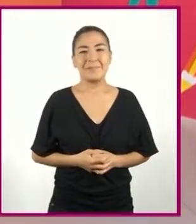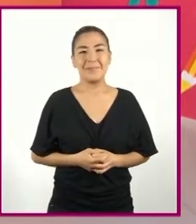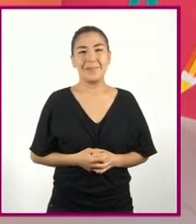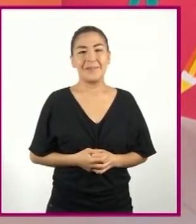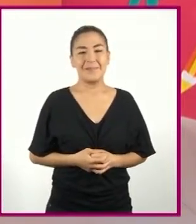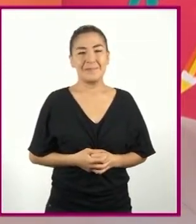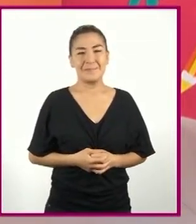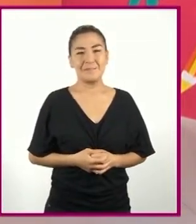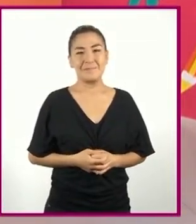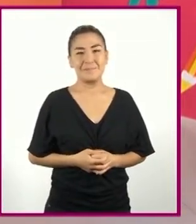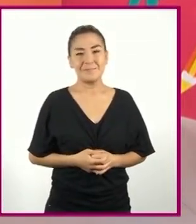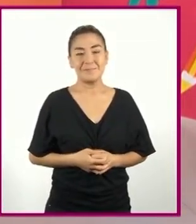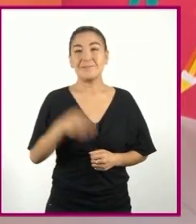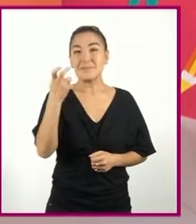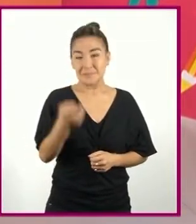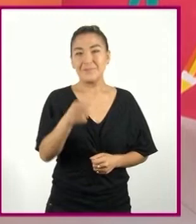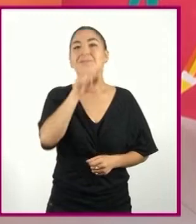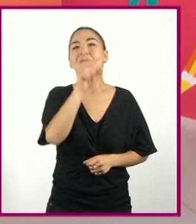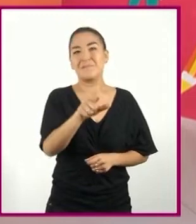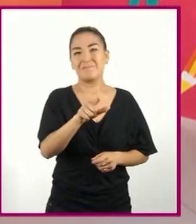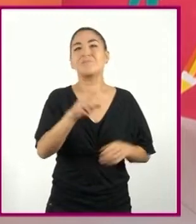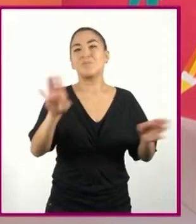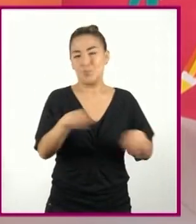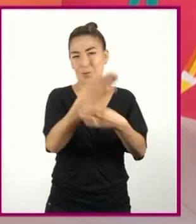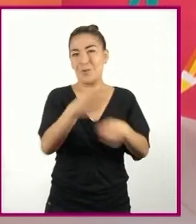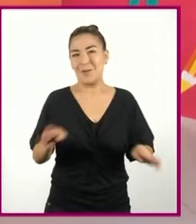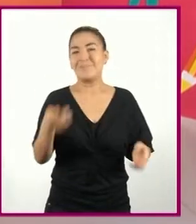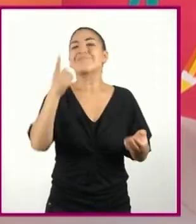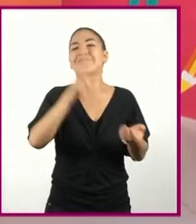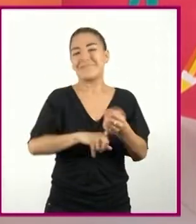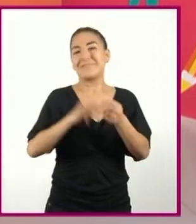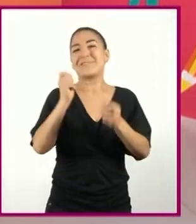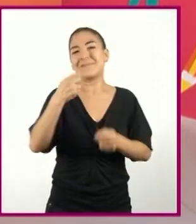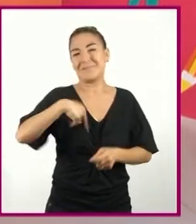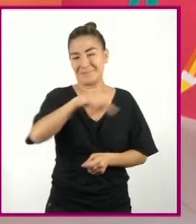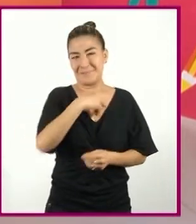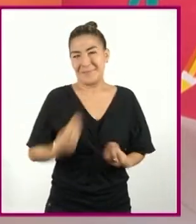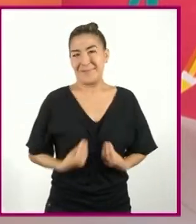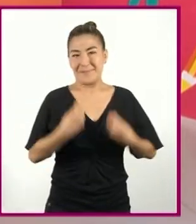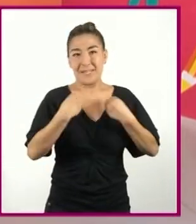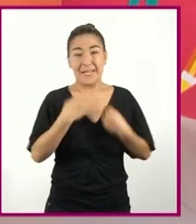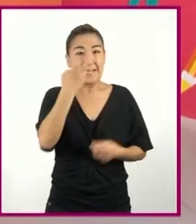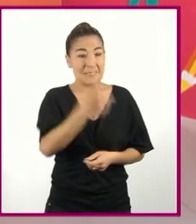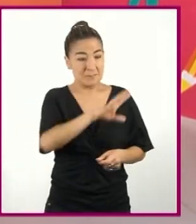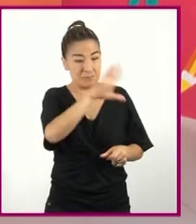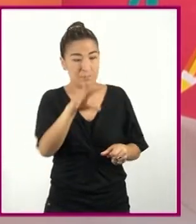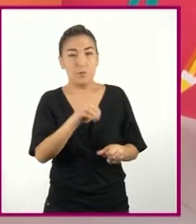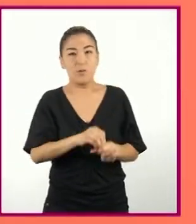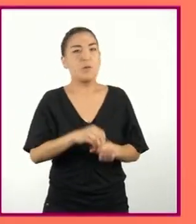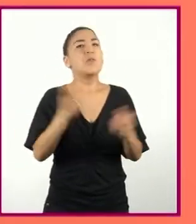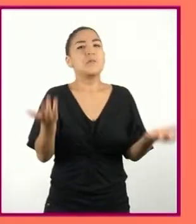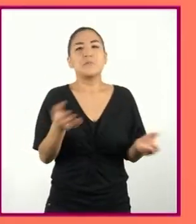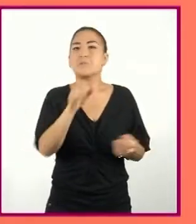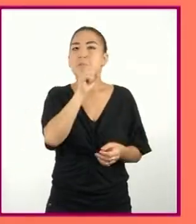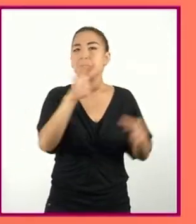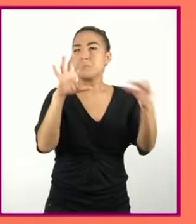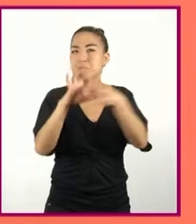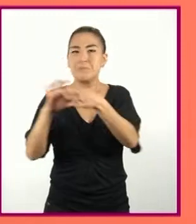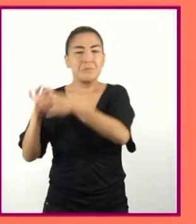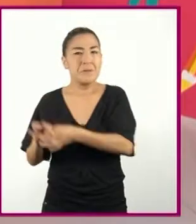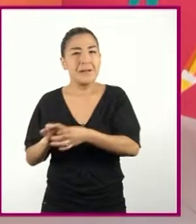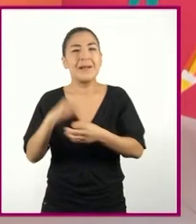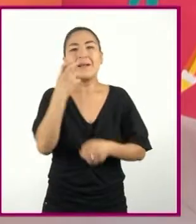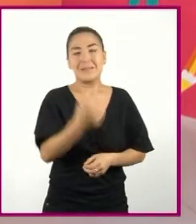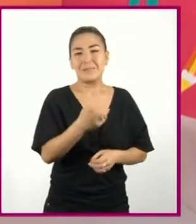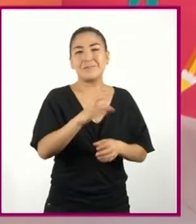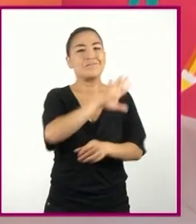sonidos y forman parte de la musicalidad de nuestra vida. Todos estos elementos se conectan entre sí y conforman